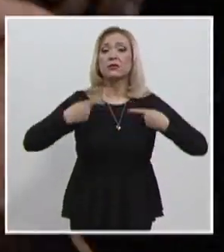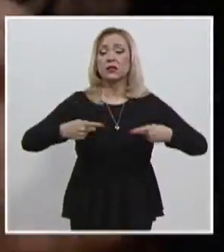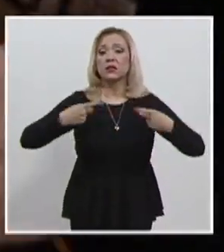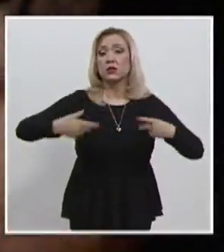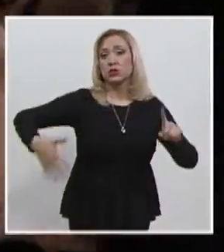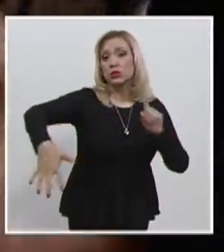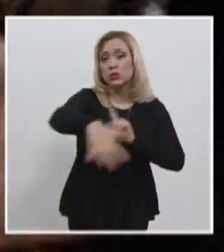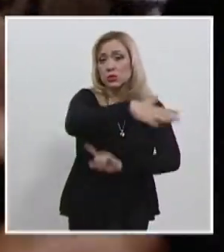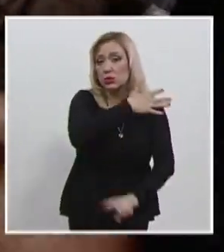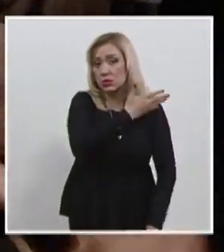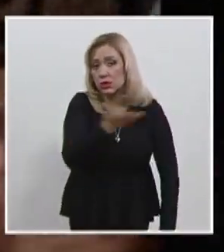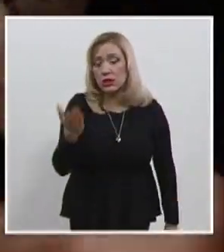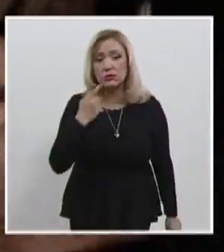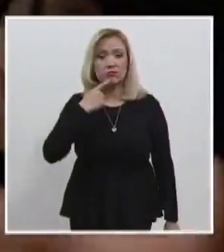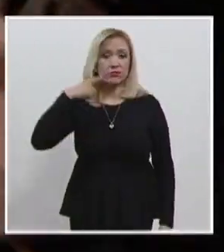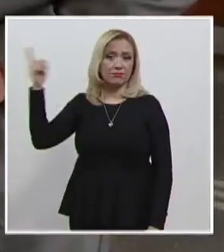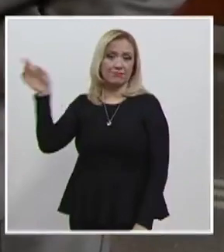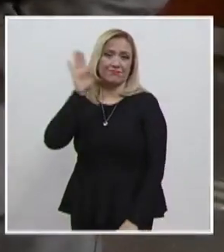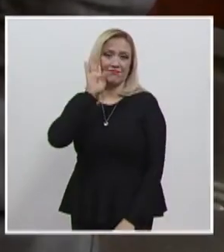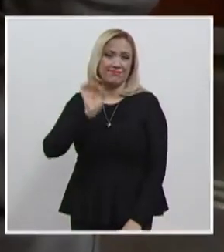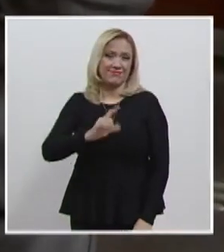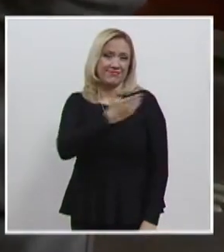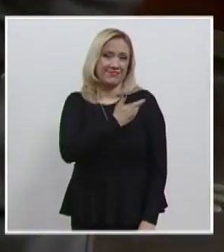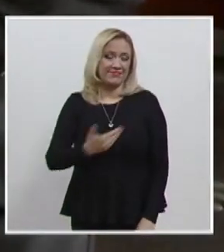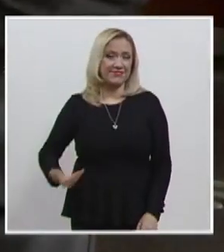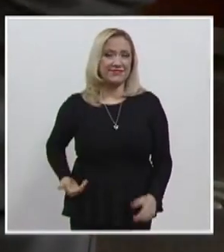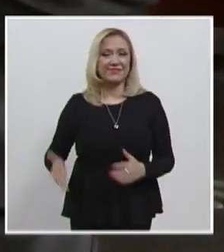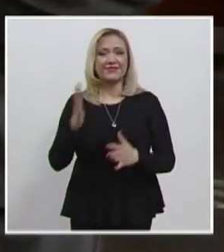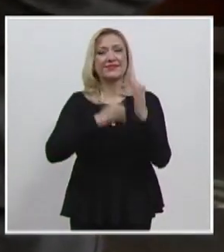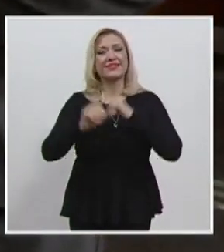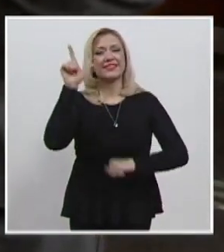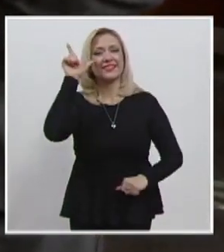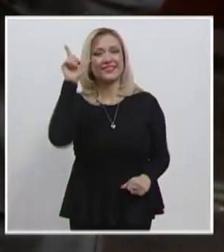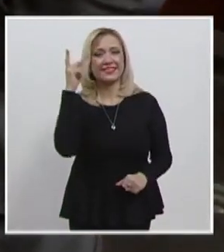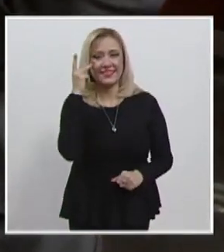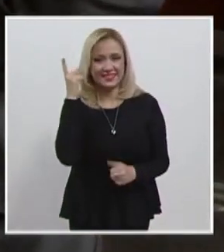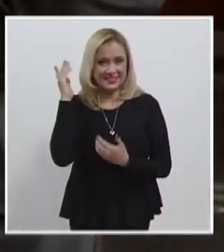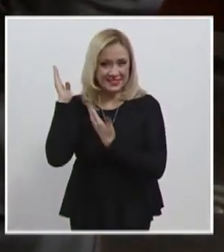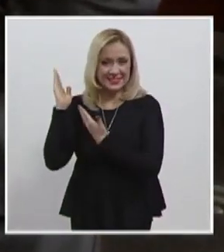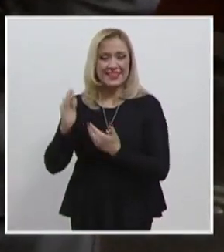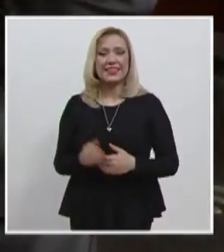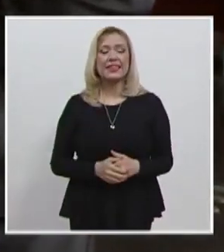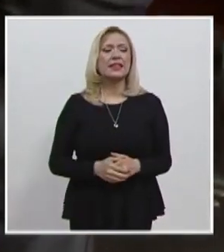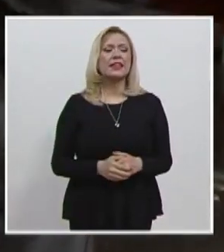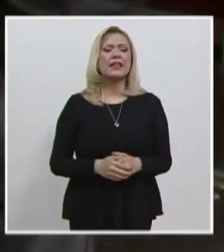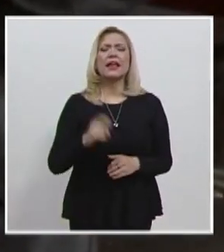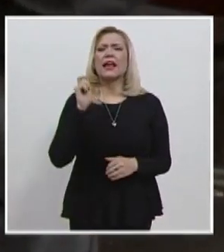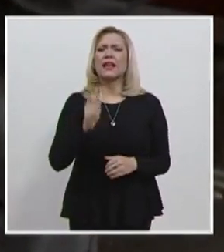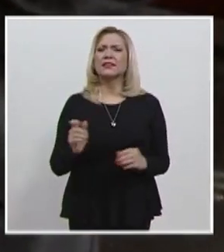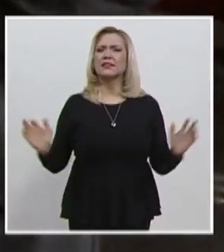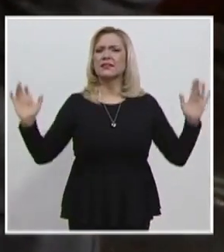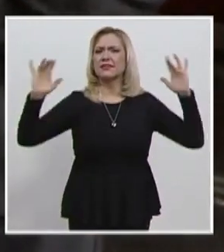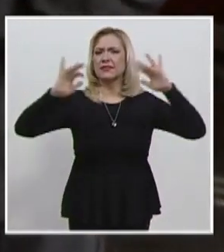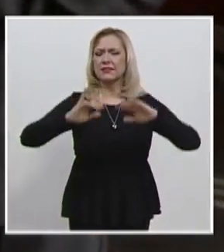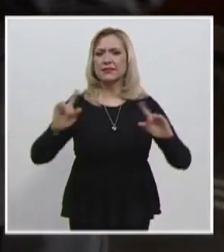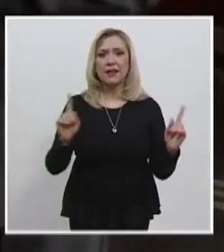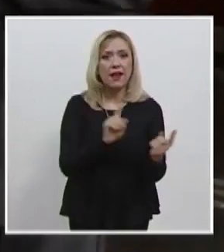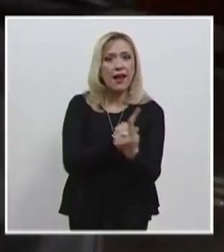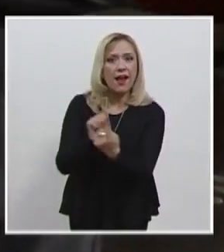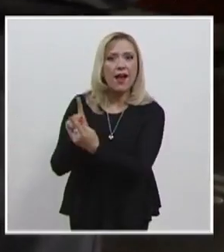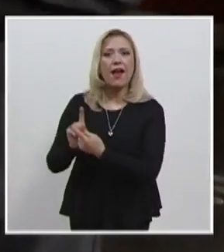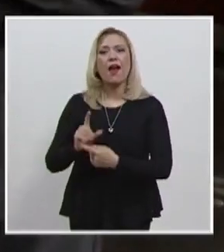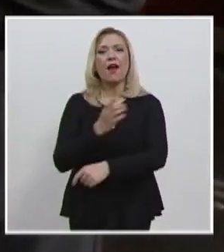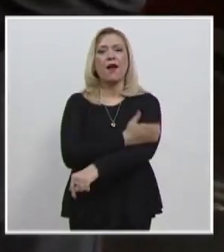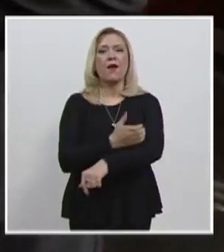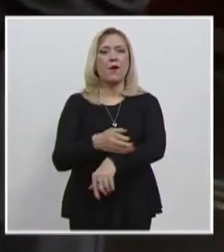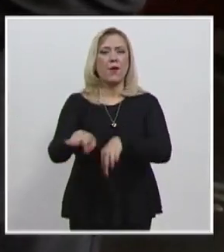población así lo aseguró la ministra presidenta Norma Lucía piña Hernández esto durante un encuentro que sostuvo con personas juzgadoras en